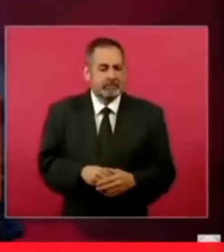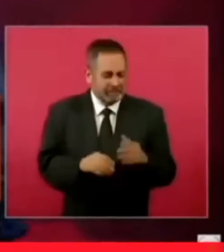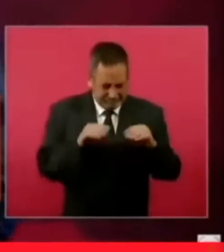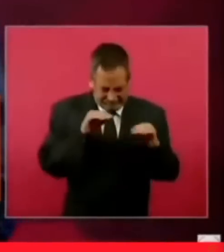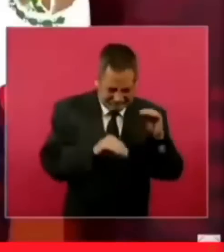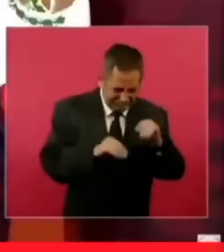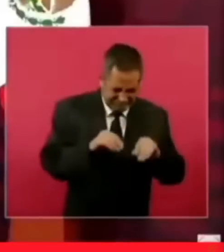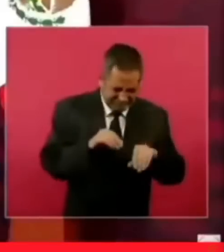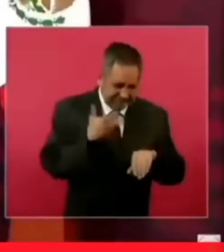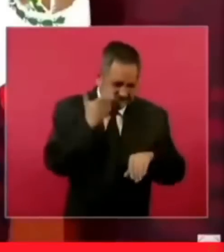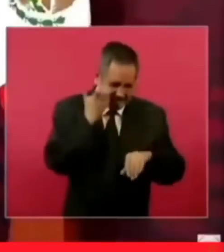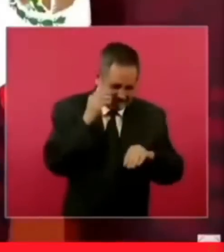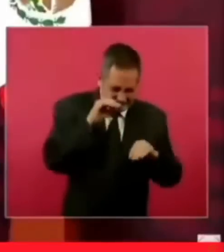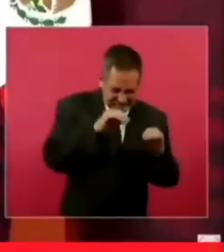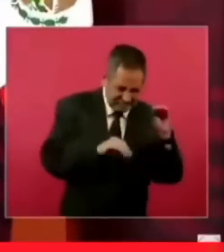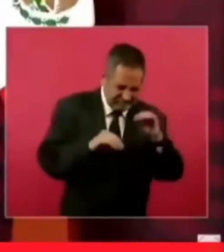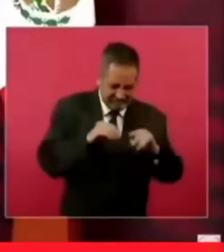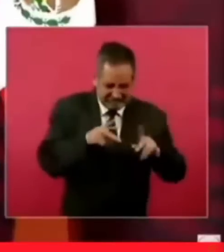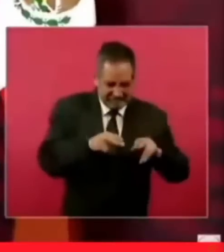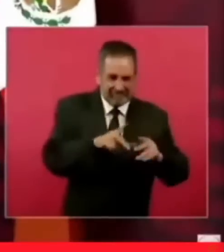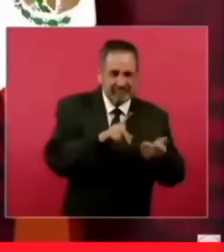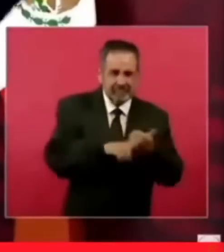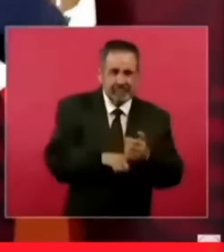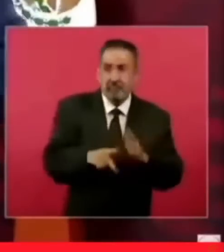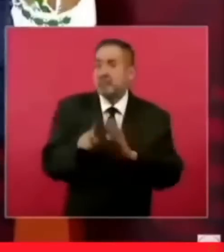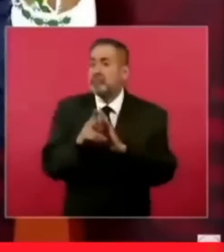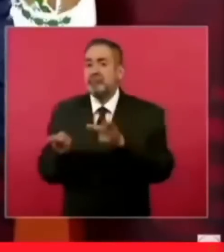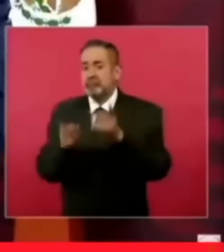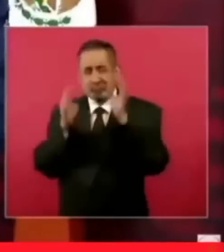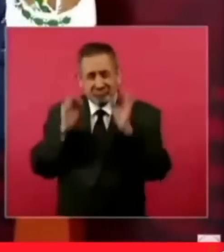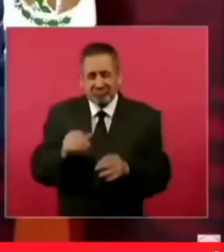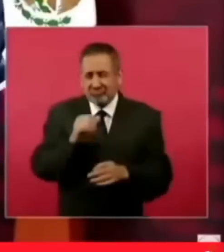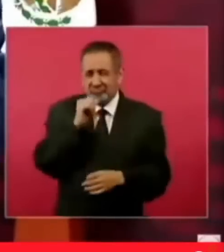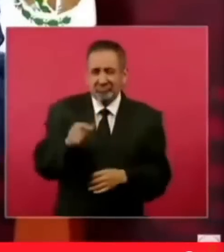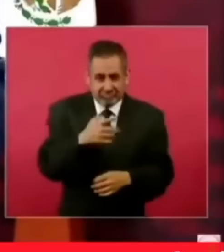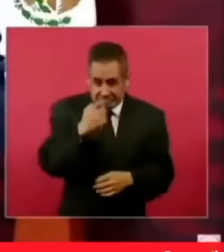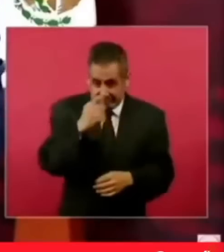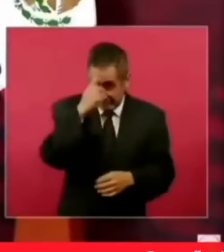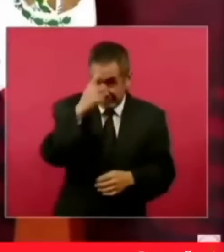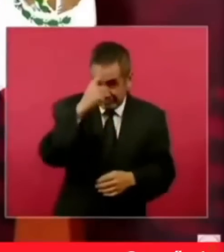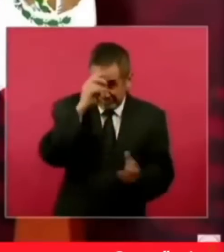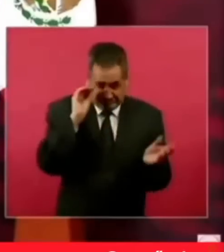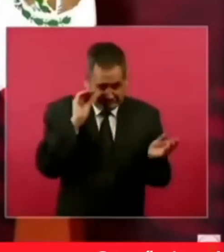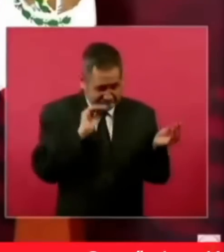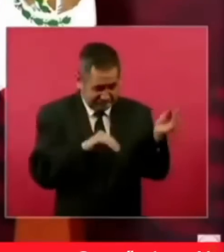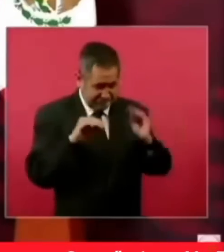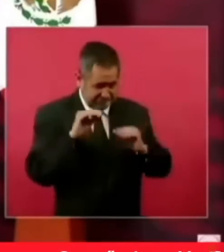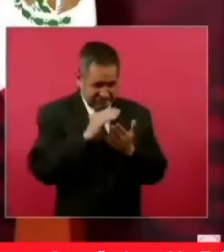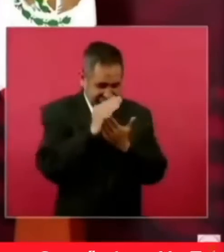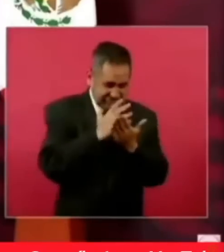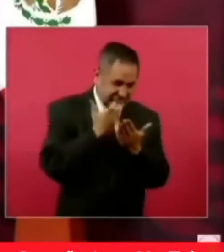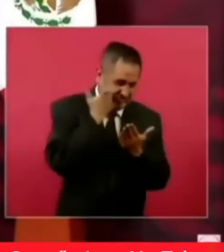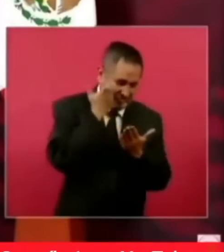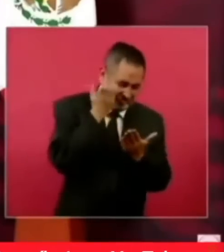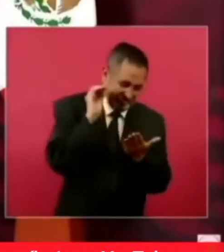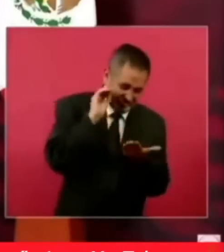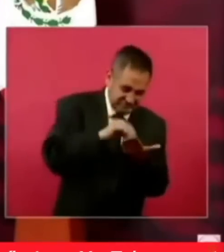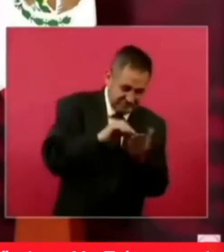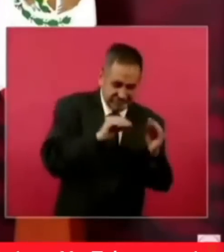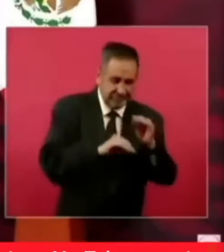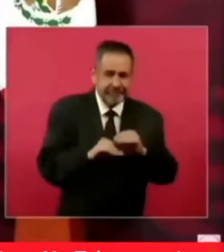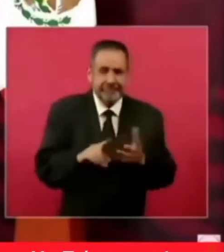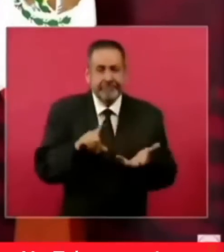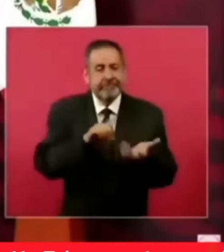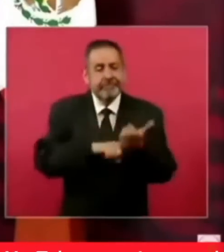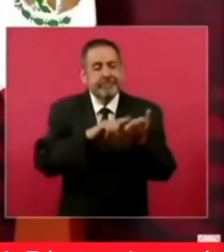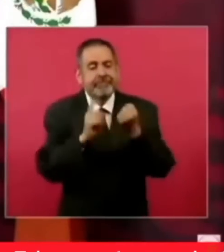Cuchareada, ¿no? Claro que no hizo nada de encuesta, o sea, la fabricó él, porque ya